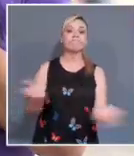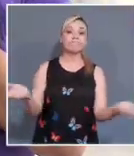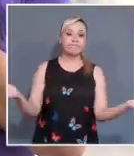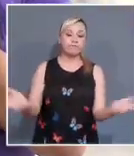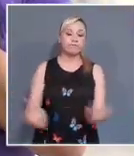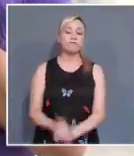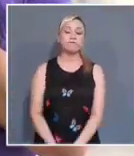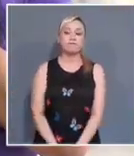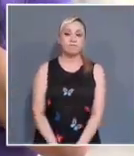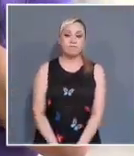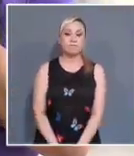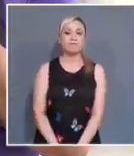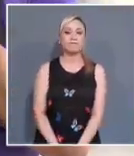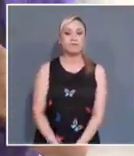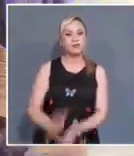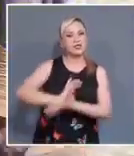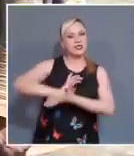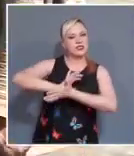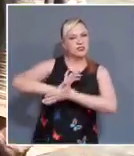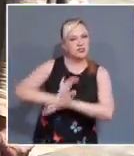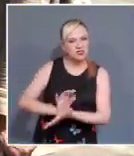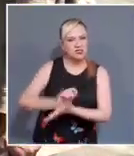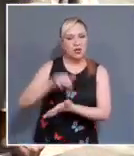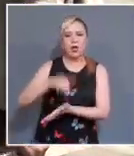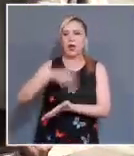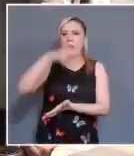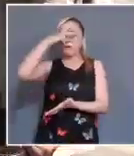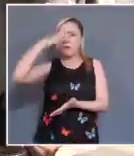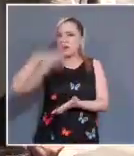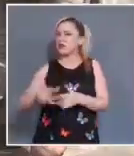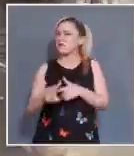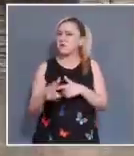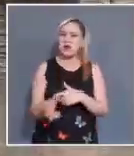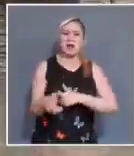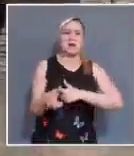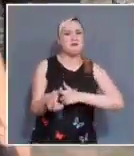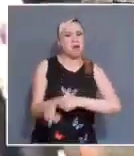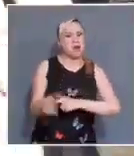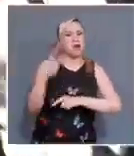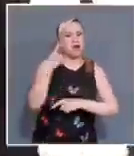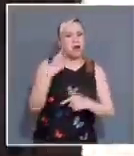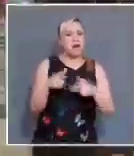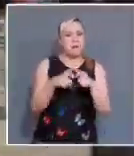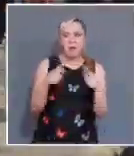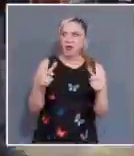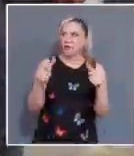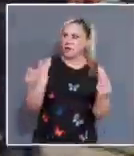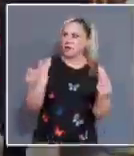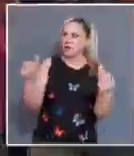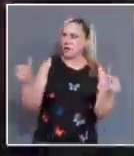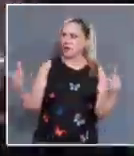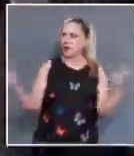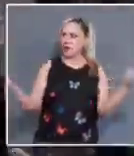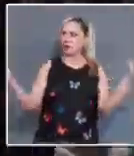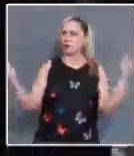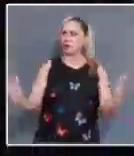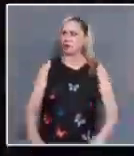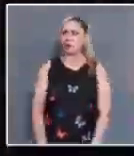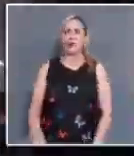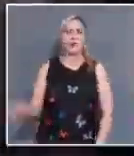La discriminación en México sigue en aumento. De acuerdo con el INEGI, del